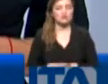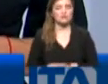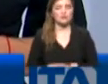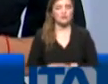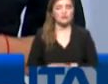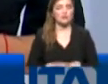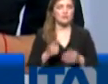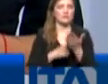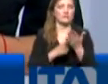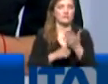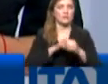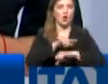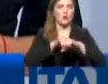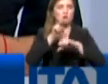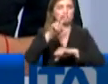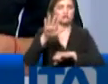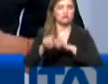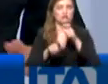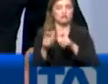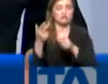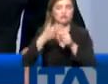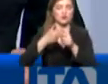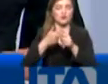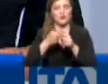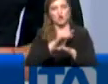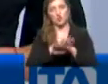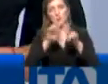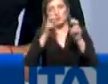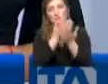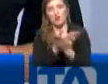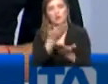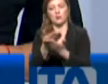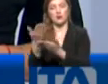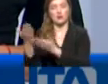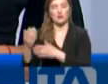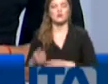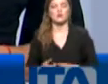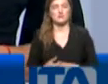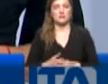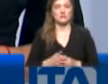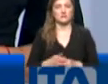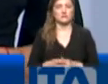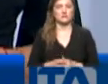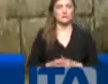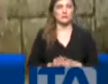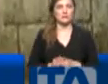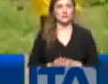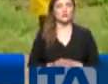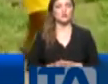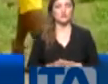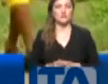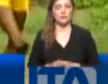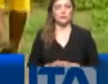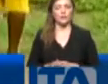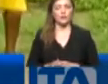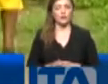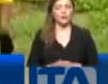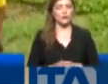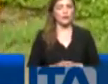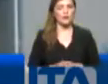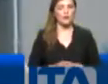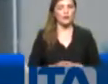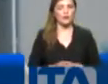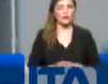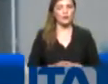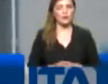Hora 25 y los panelistas pusieron sobre la mesa algunas propuestas. Esa es una de